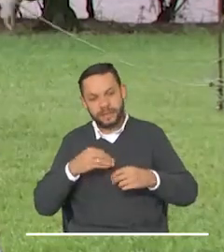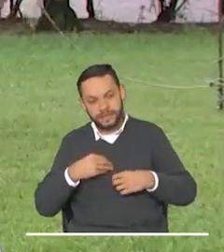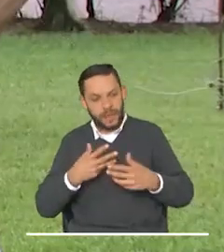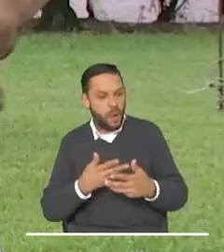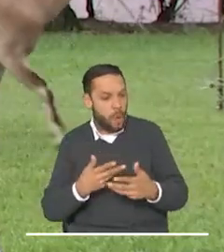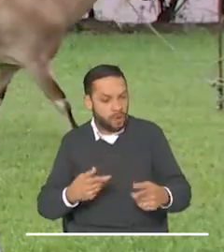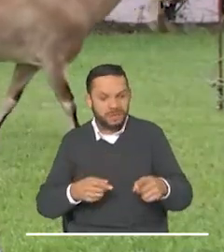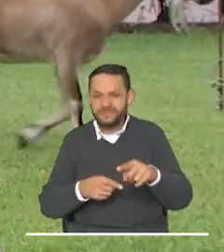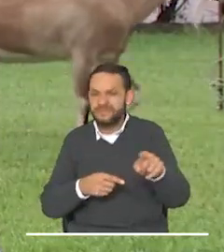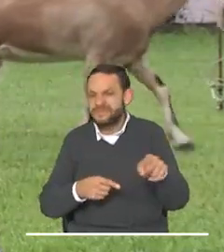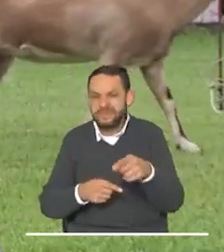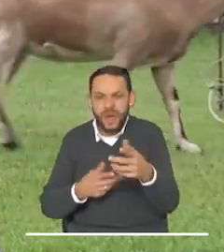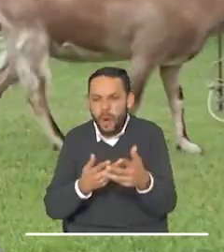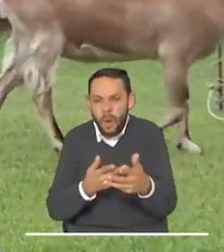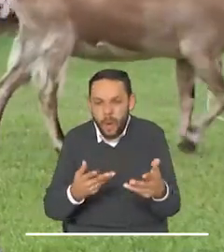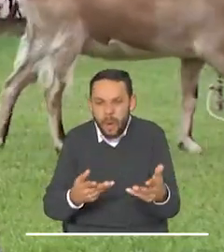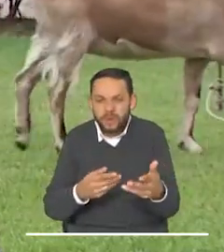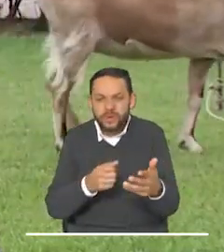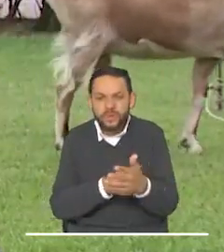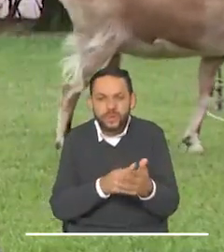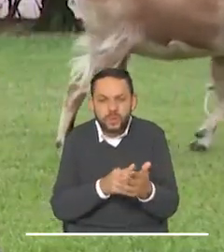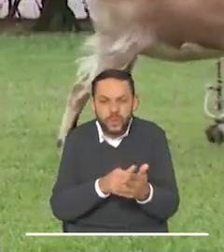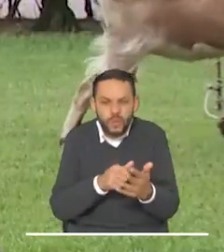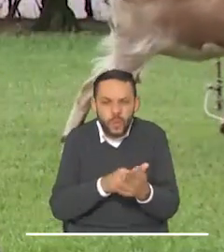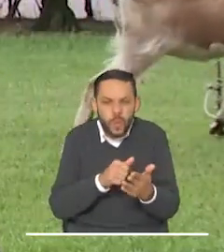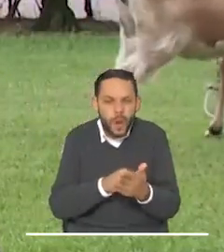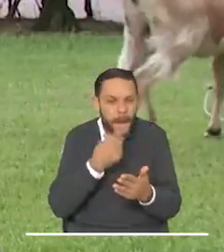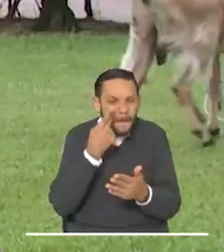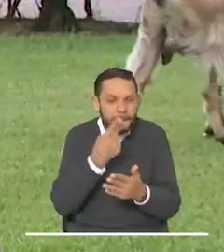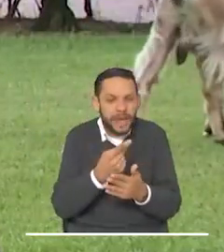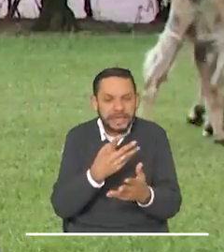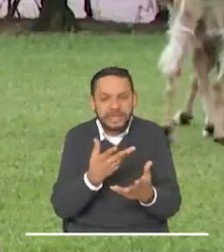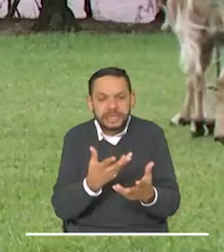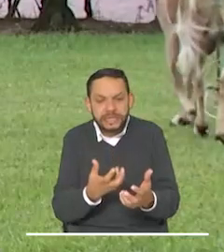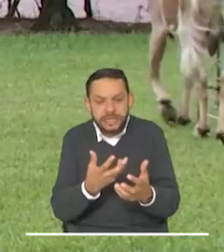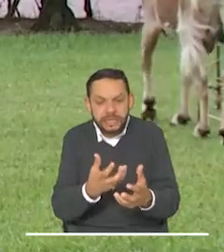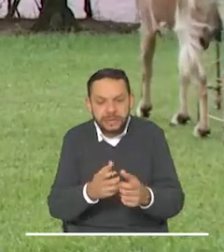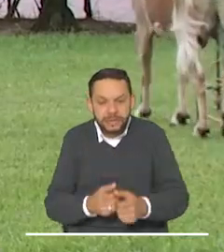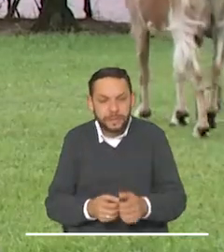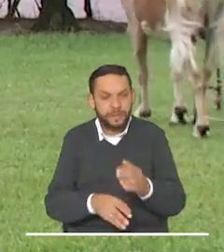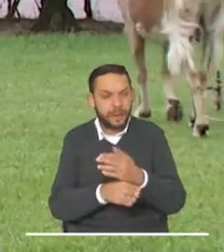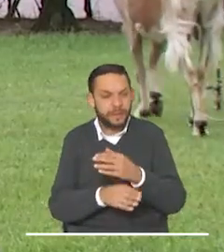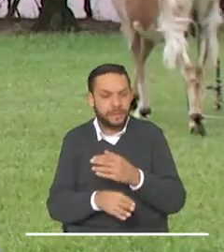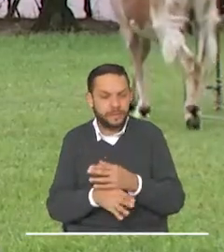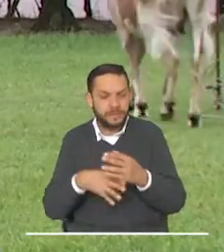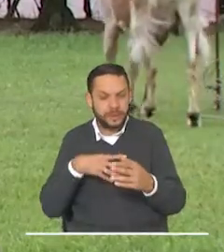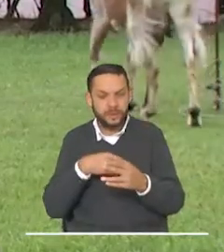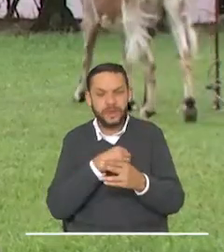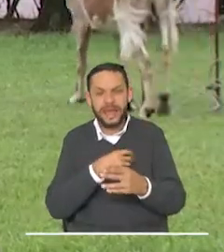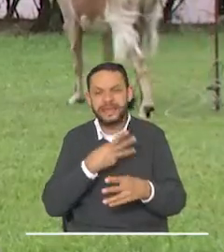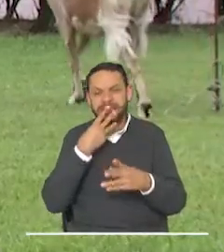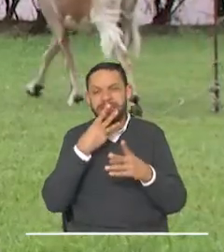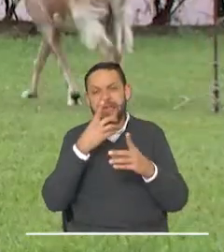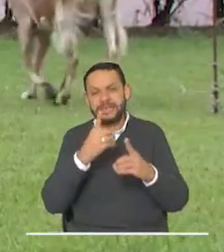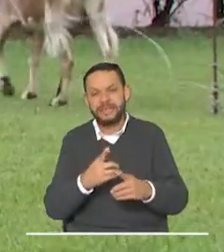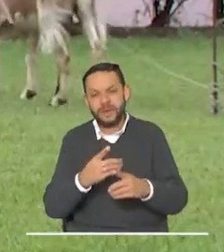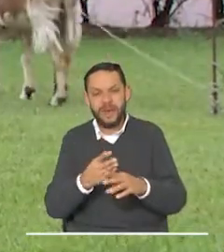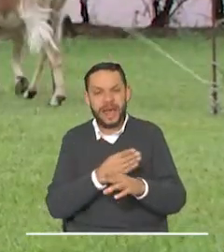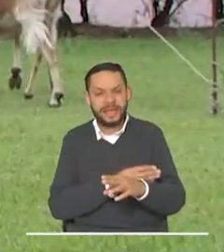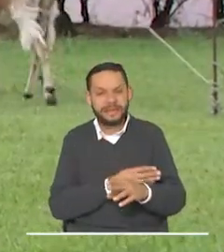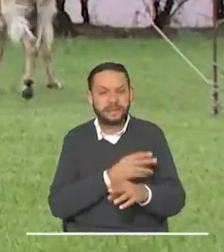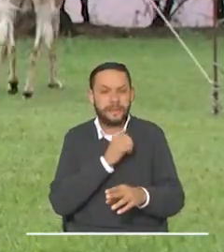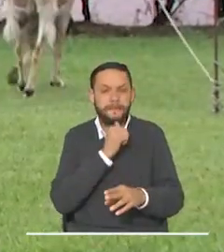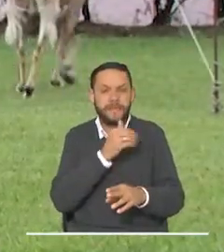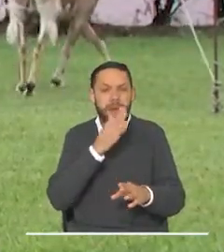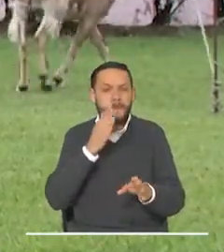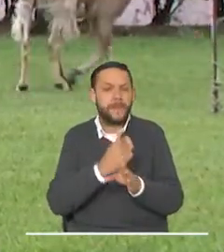de la cotidianidad de los otros de las cosas nos hace sabotearnos y constantemente estar tomando decisiones que nos llevan